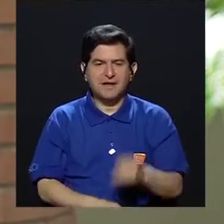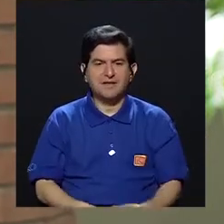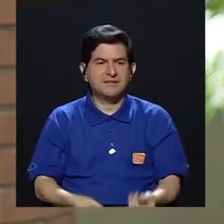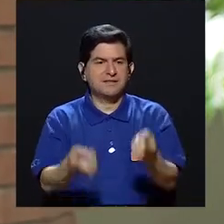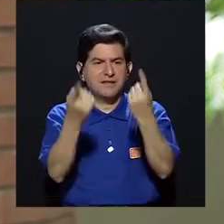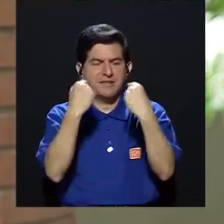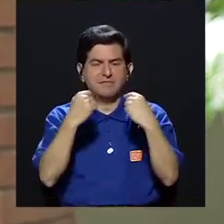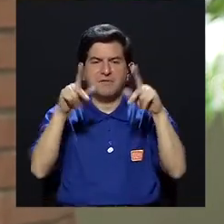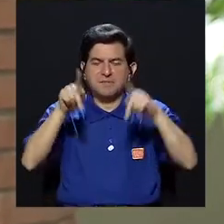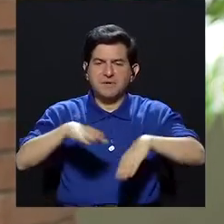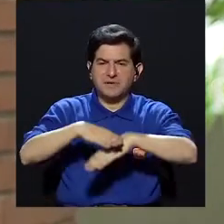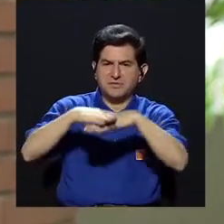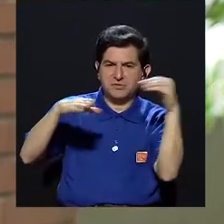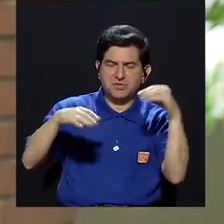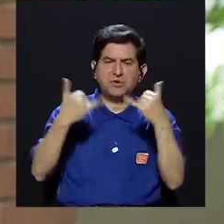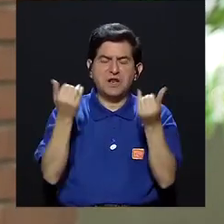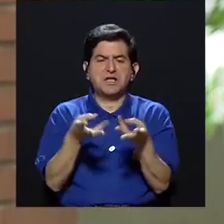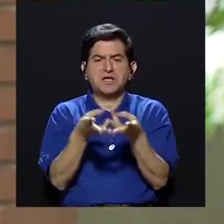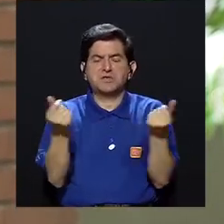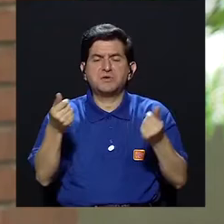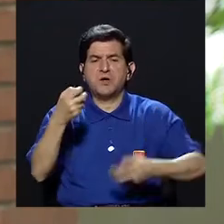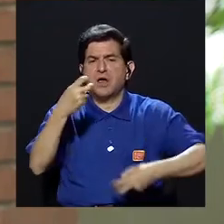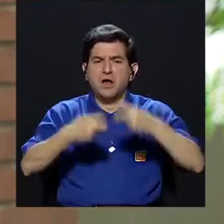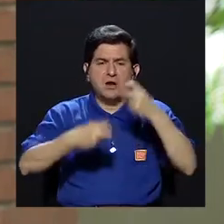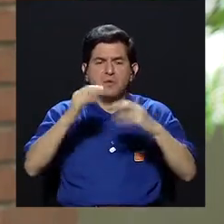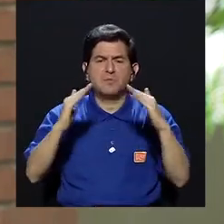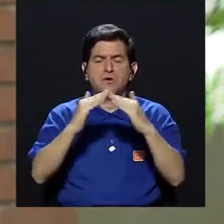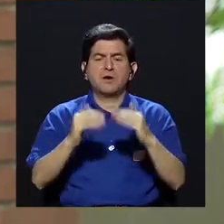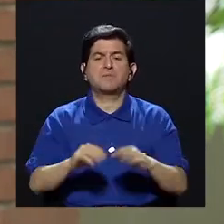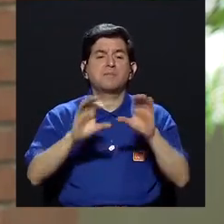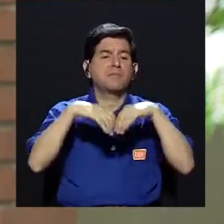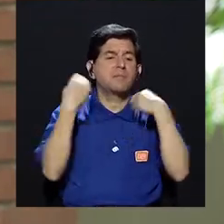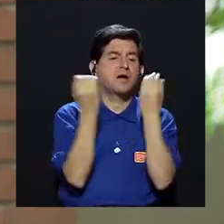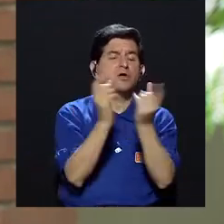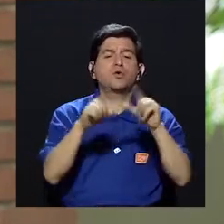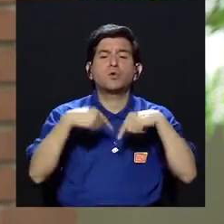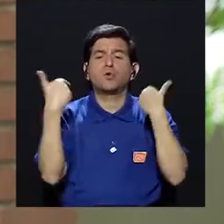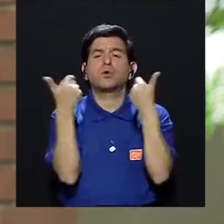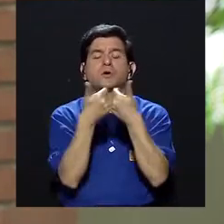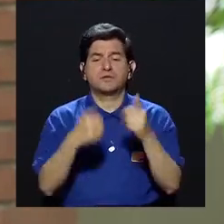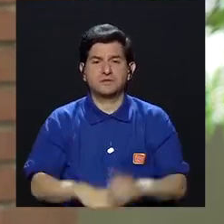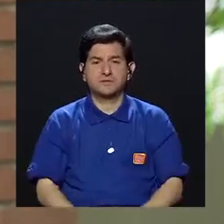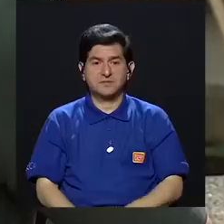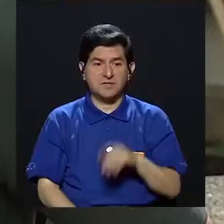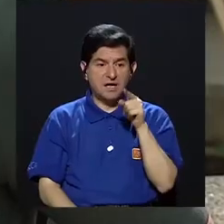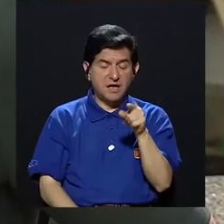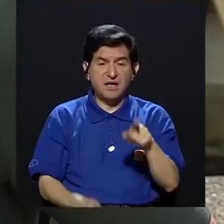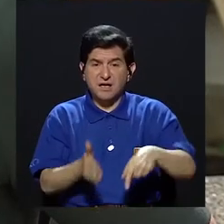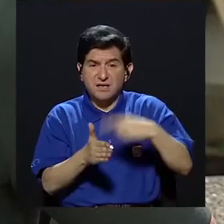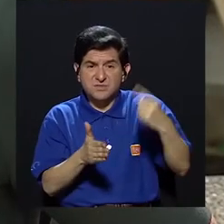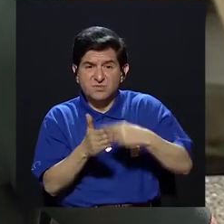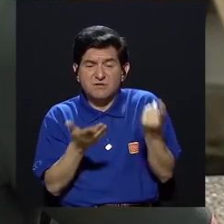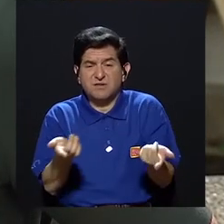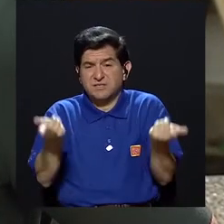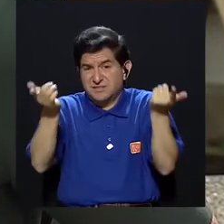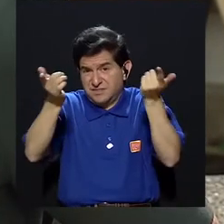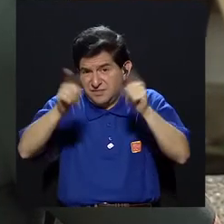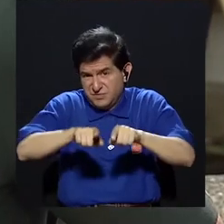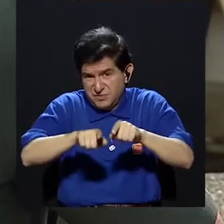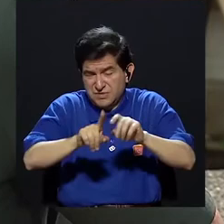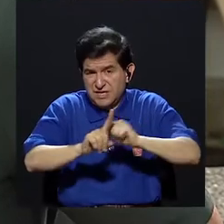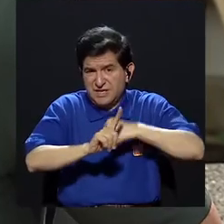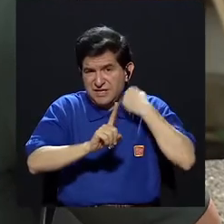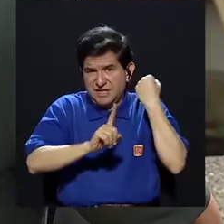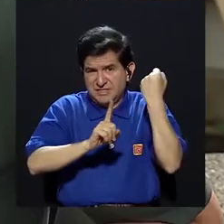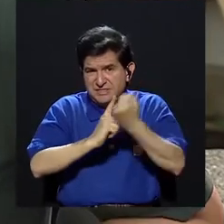venga un externo que tiene resuelta su situación de vivienda y empiece a organizar al grupo, porque esto muchas veces se presta